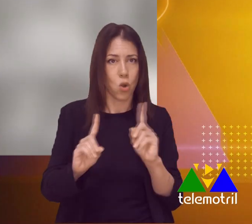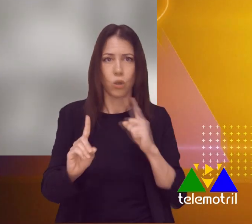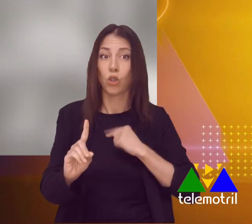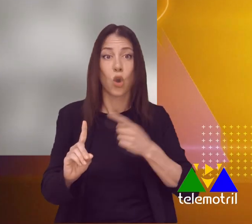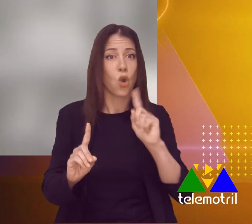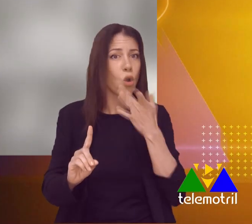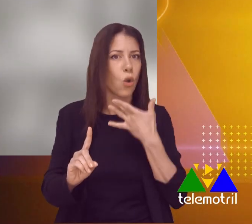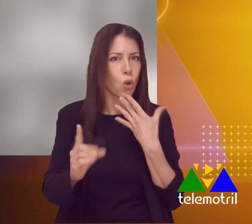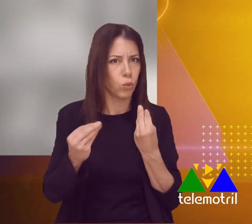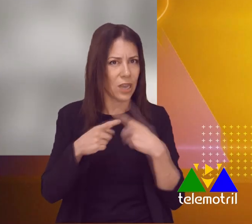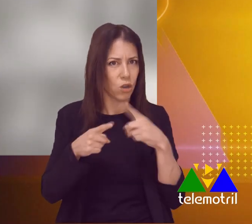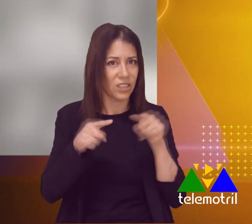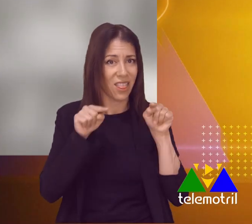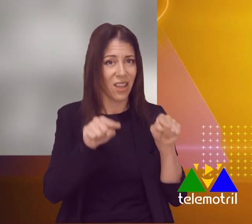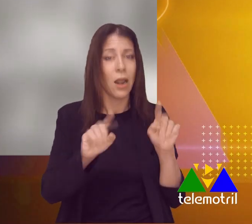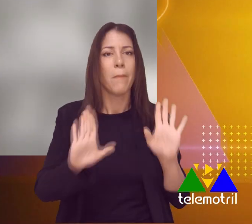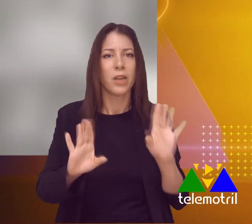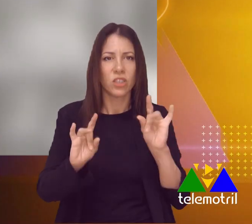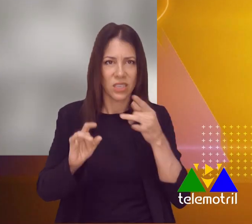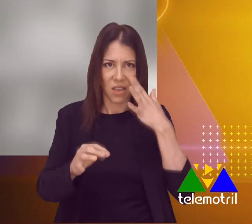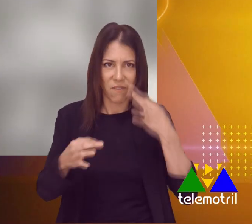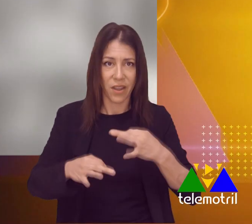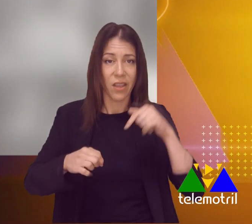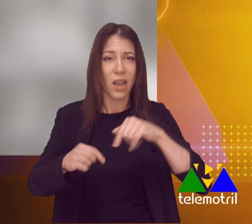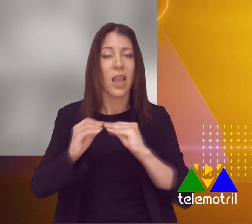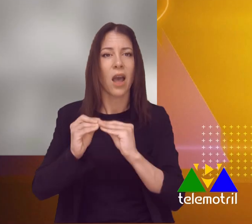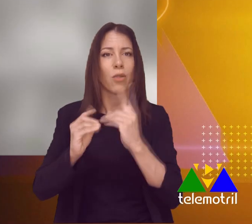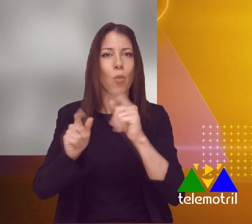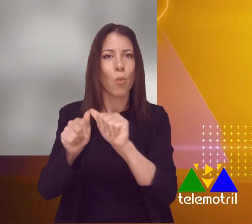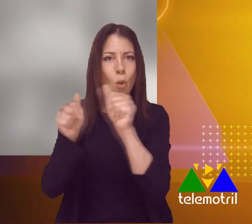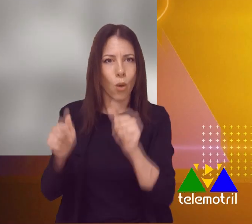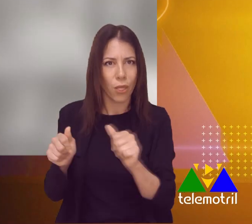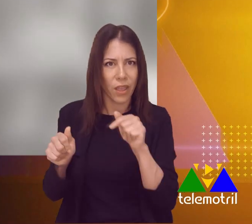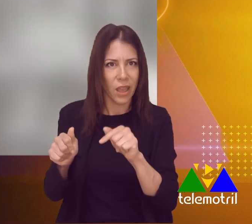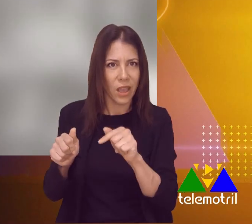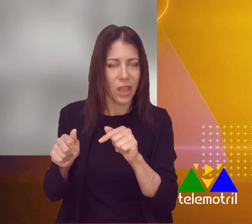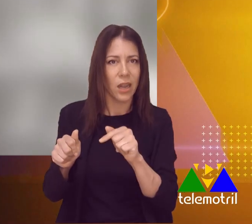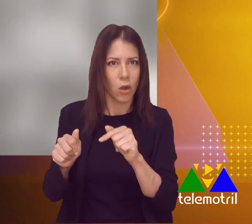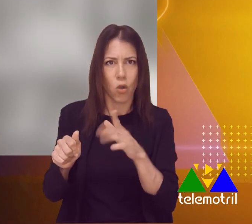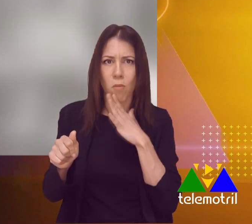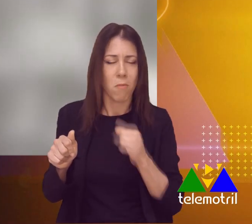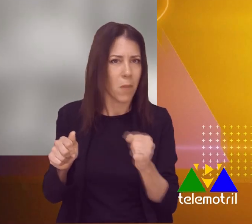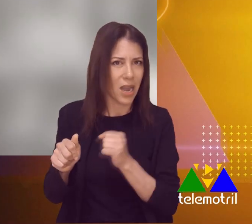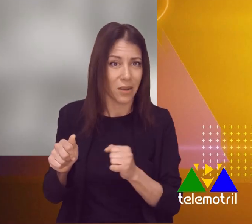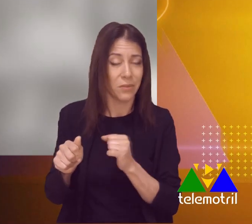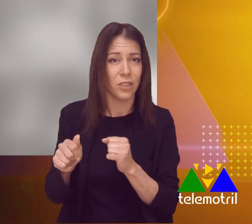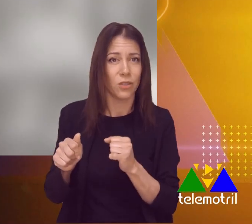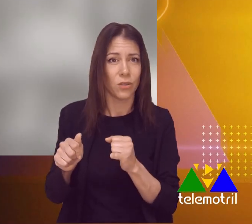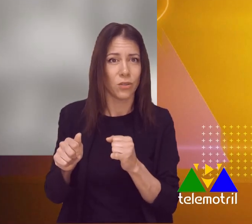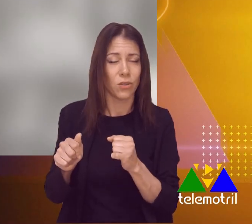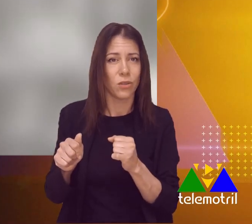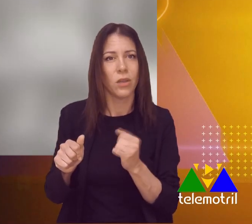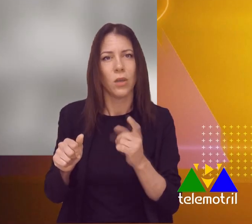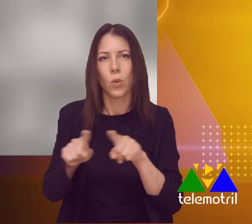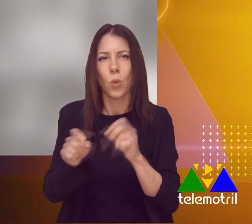conozco muchas cosas de él, pero sí que es verdad que aquí elabora un modelo de retablística magnífico, es decir,